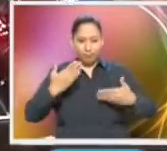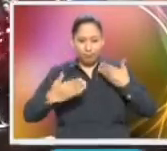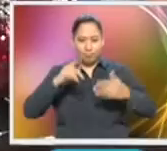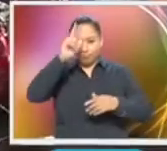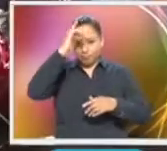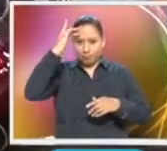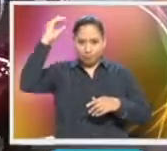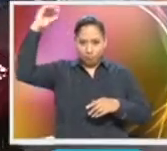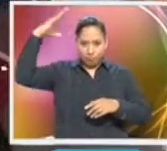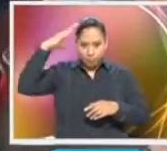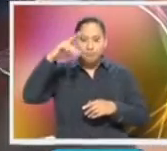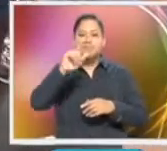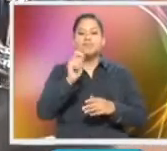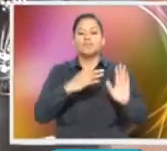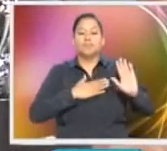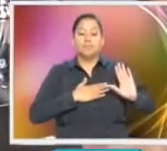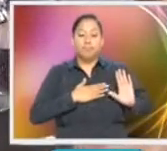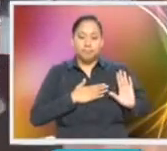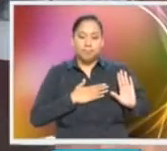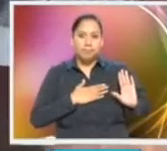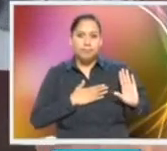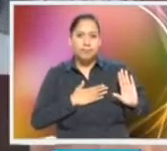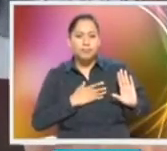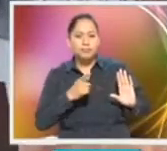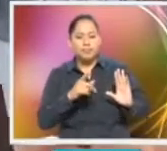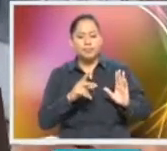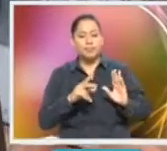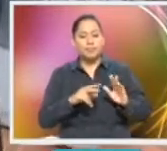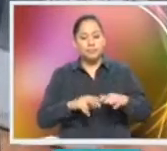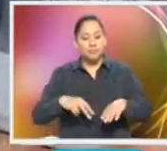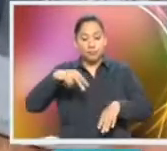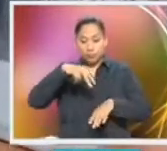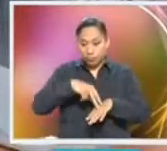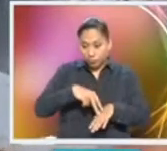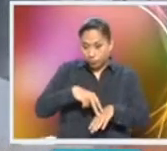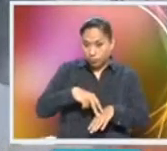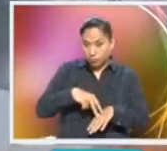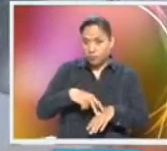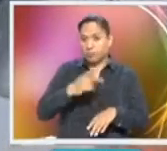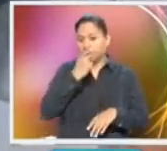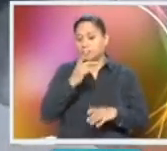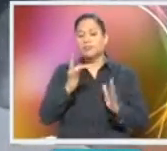que las promesas hechas en la resurrección, es decir, que